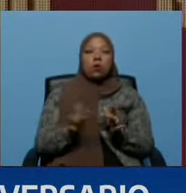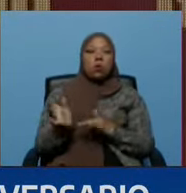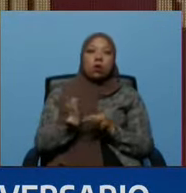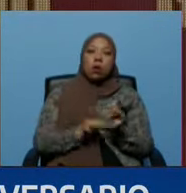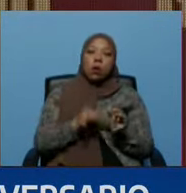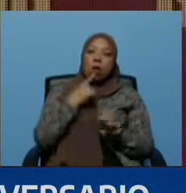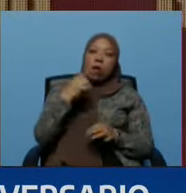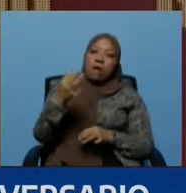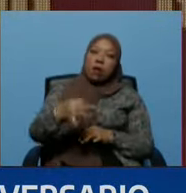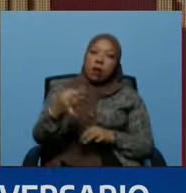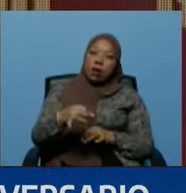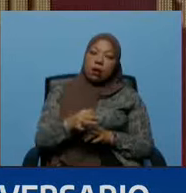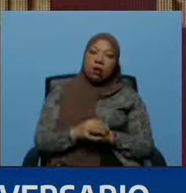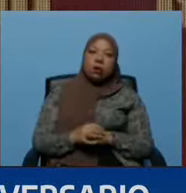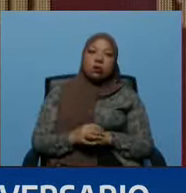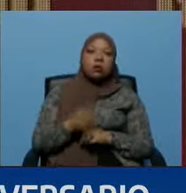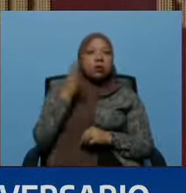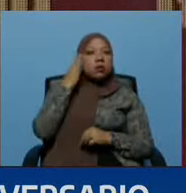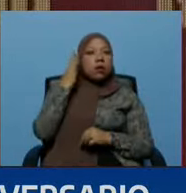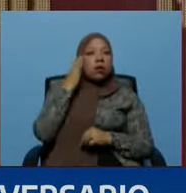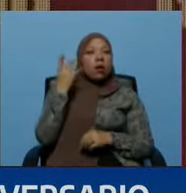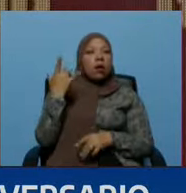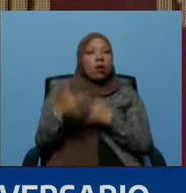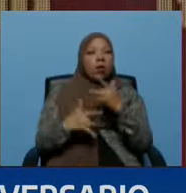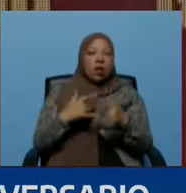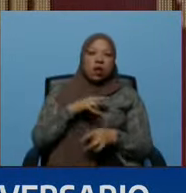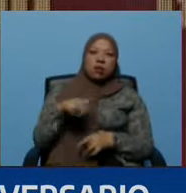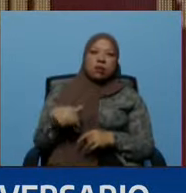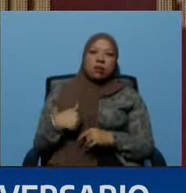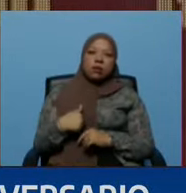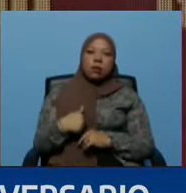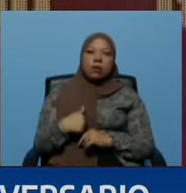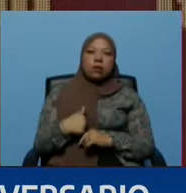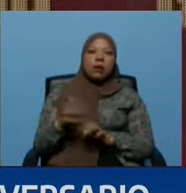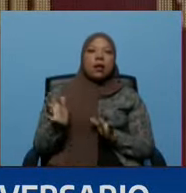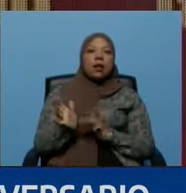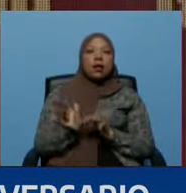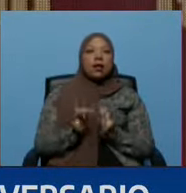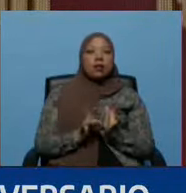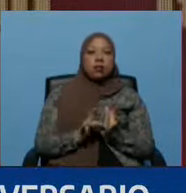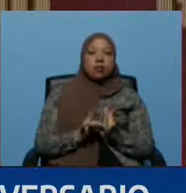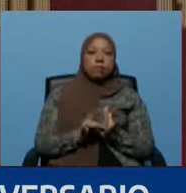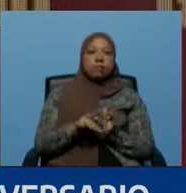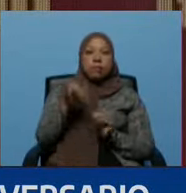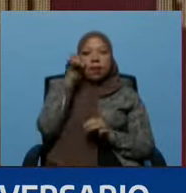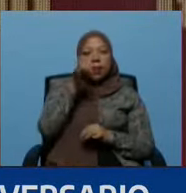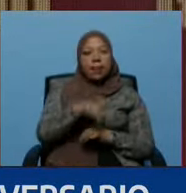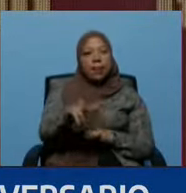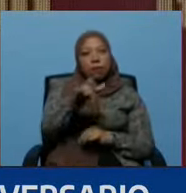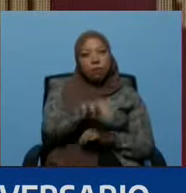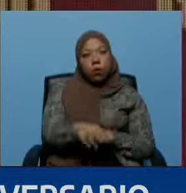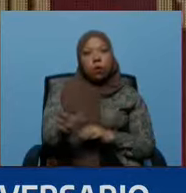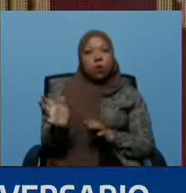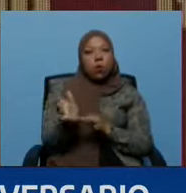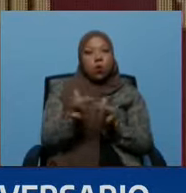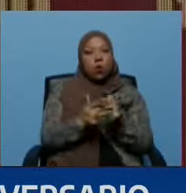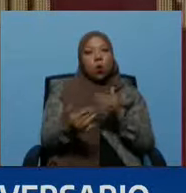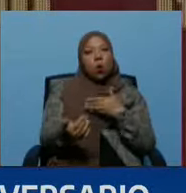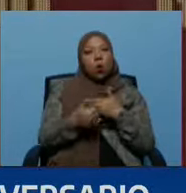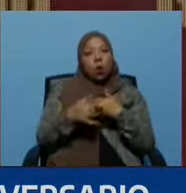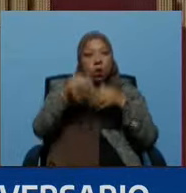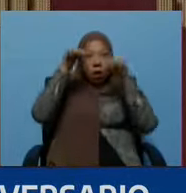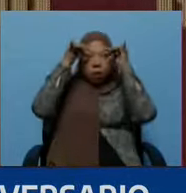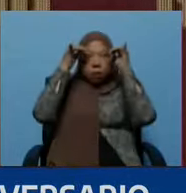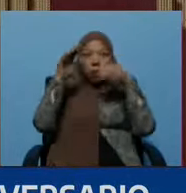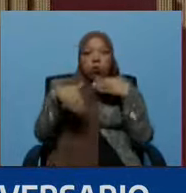cristianos verdaderos, sabemos que es una batalla de Jesús y del pueblo de Jesús contra los demonios